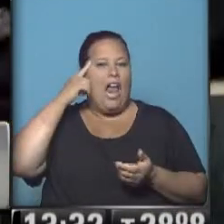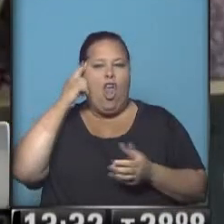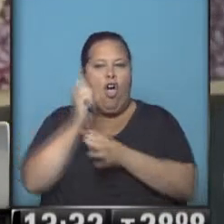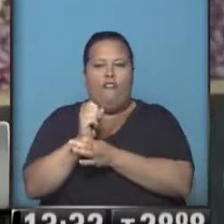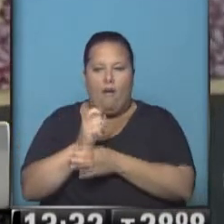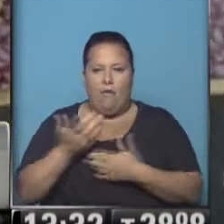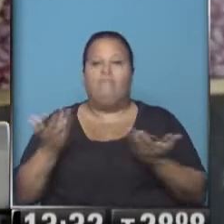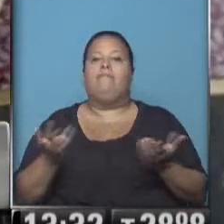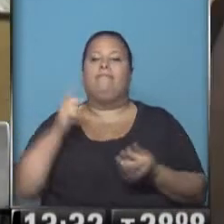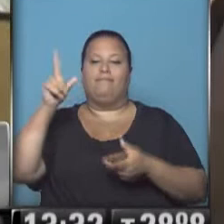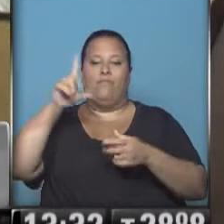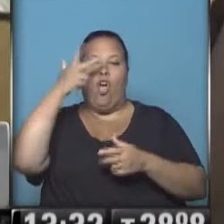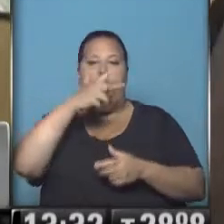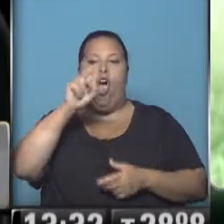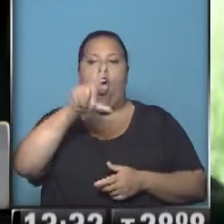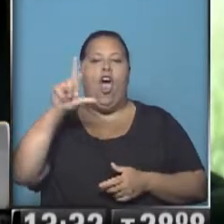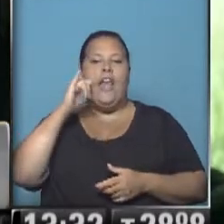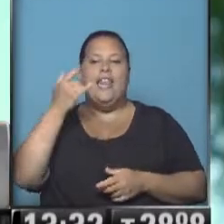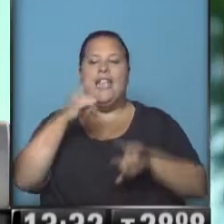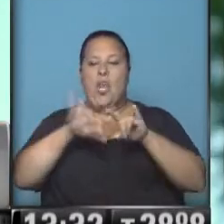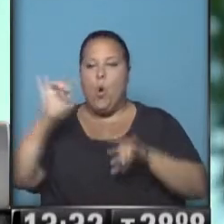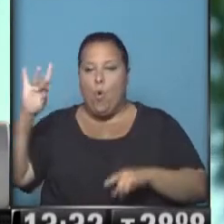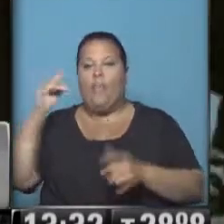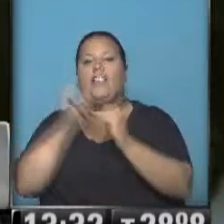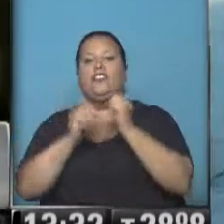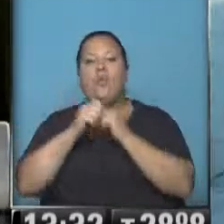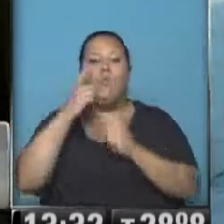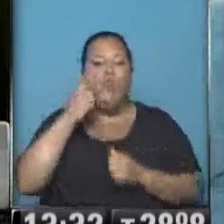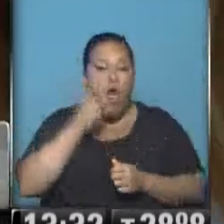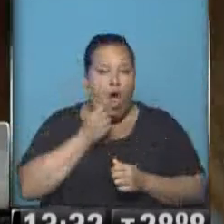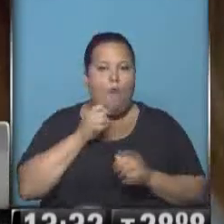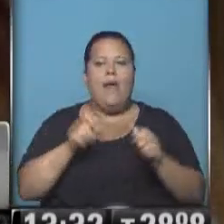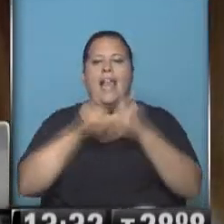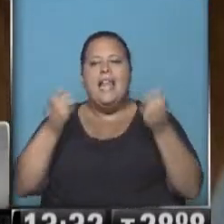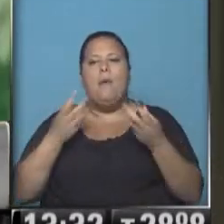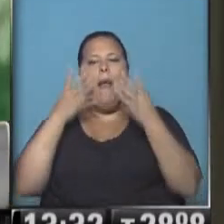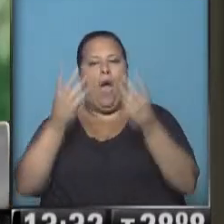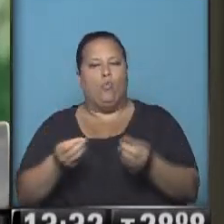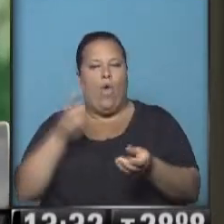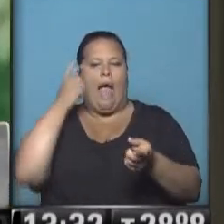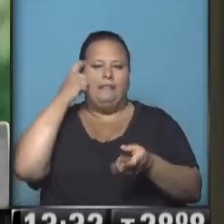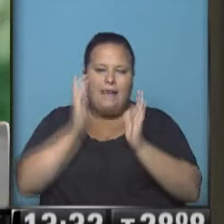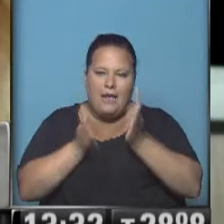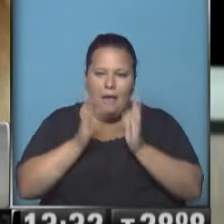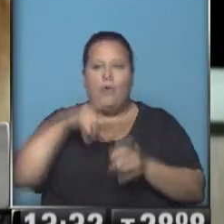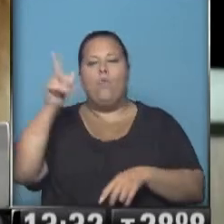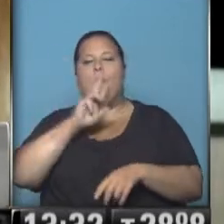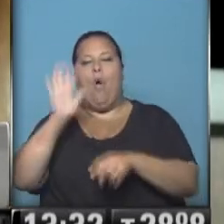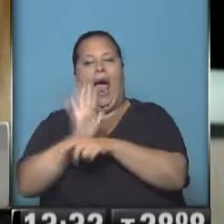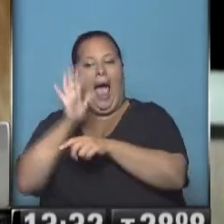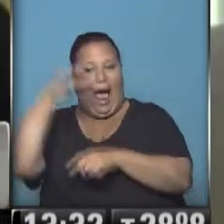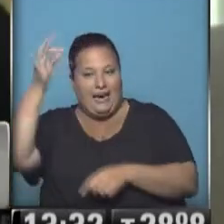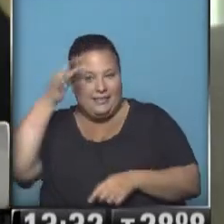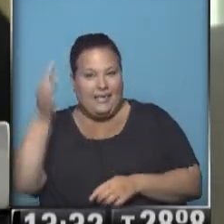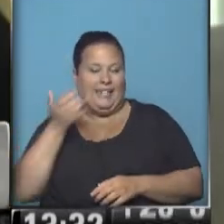fama, en este caso en Hollywood, una historia que mezcla a un hombre que hace libros de autoayuda, que hace terapias también, a una actriz